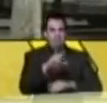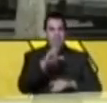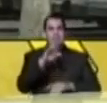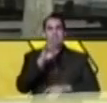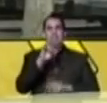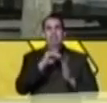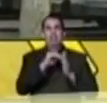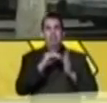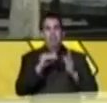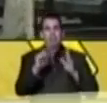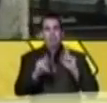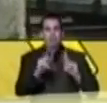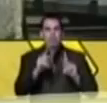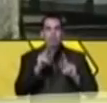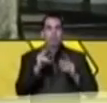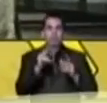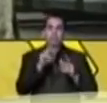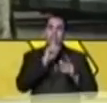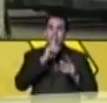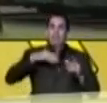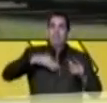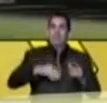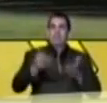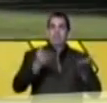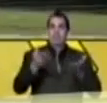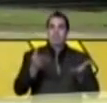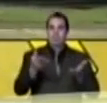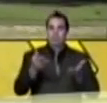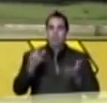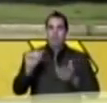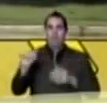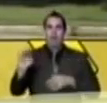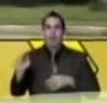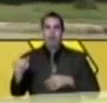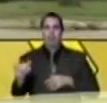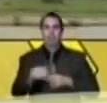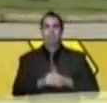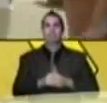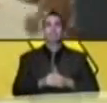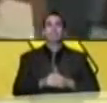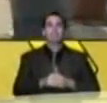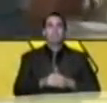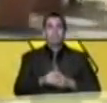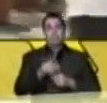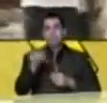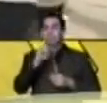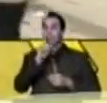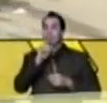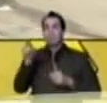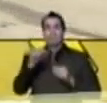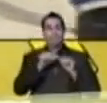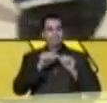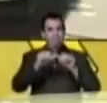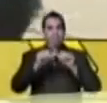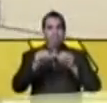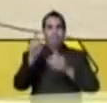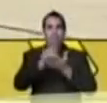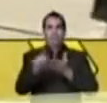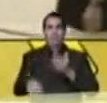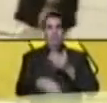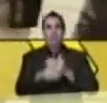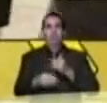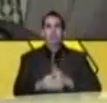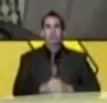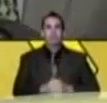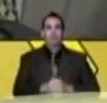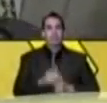benefician del servicio de transportación que brinda la autoridad Metropolitana de autobuses si el mismo pica y se extiende por una semana más yo creo